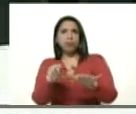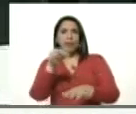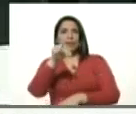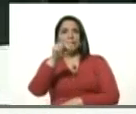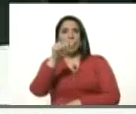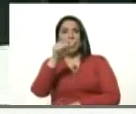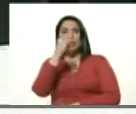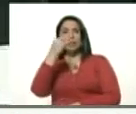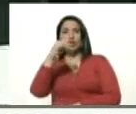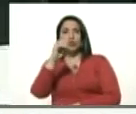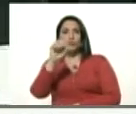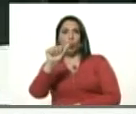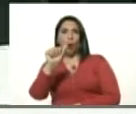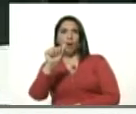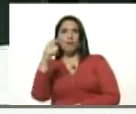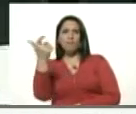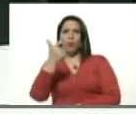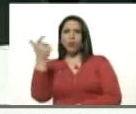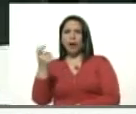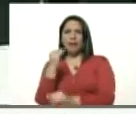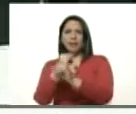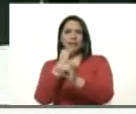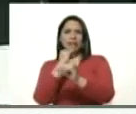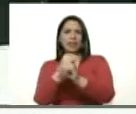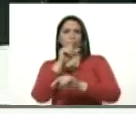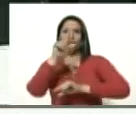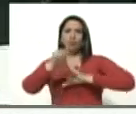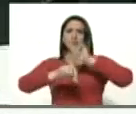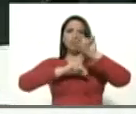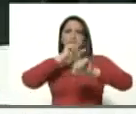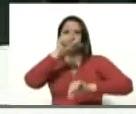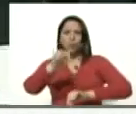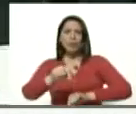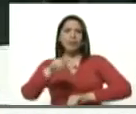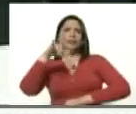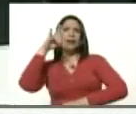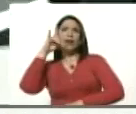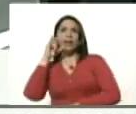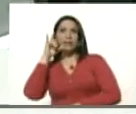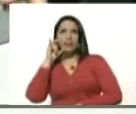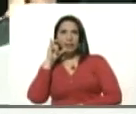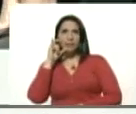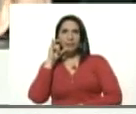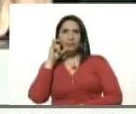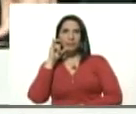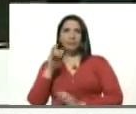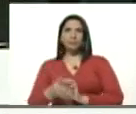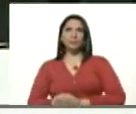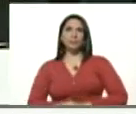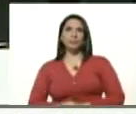poeta enhumorado. En Twitter, Instagram,